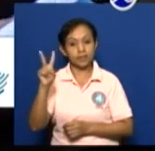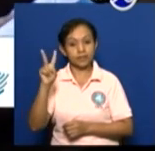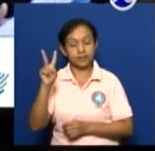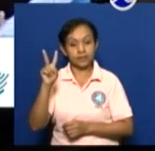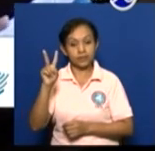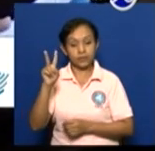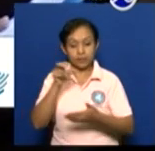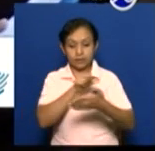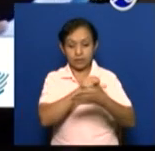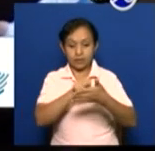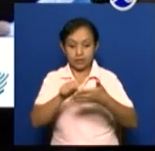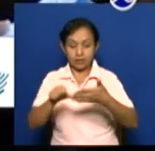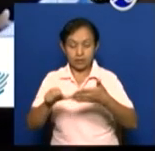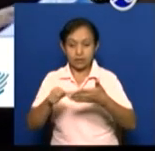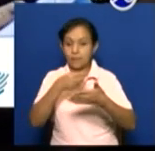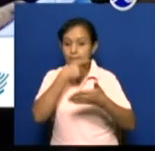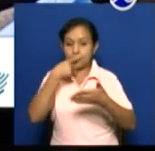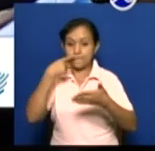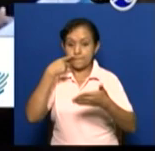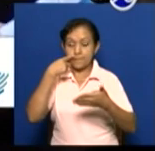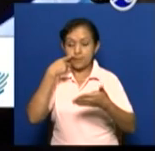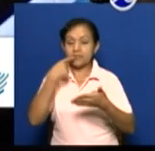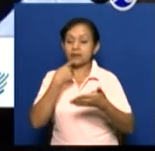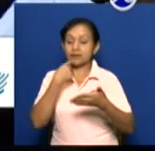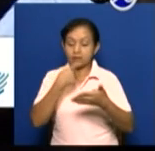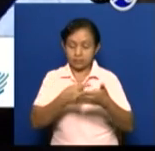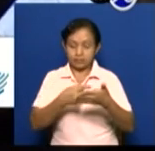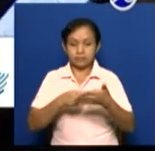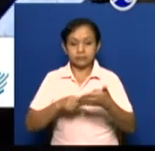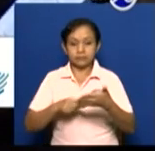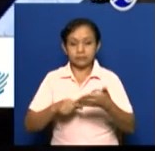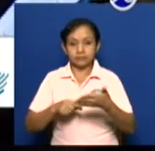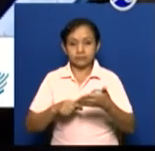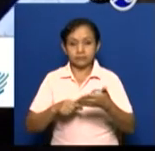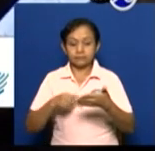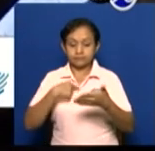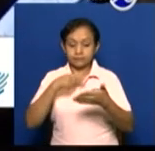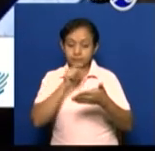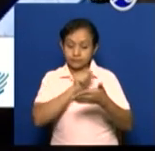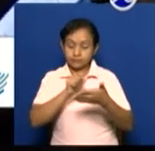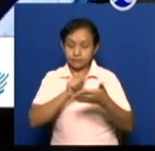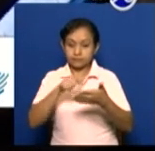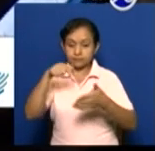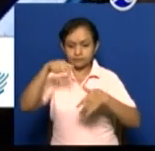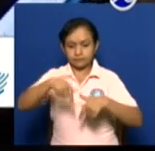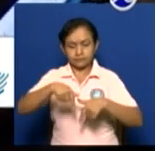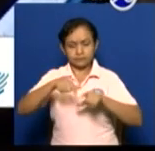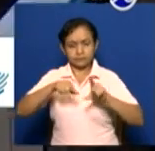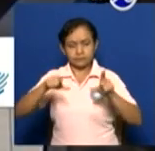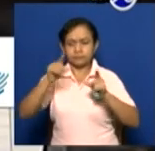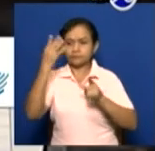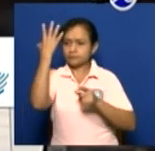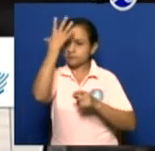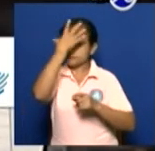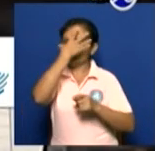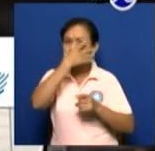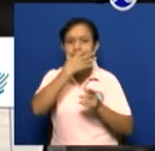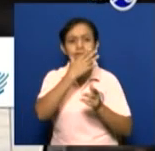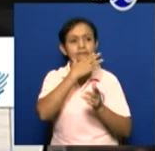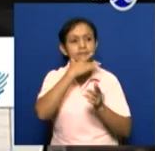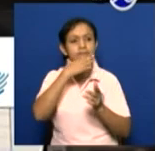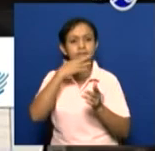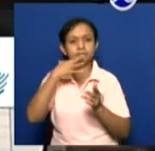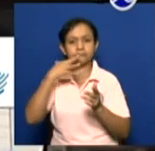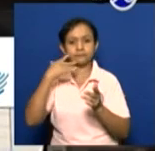carta que envió a su padre, escribe: este es un lugar pintoresco y se